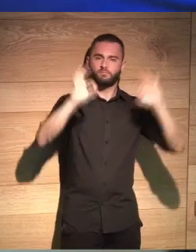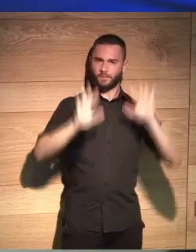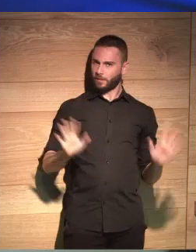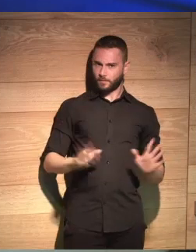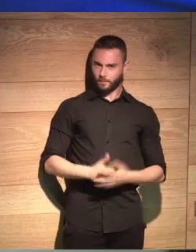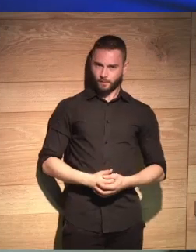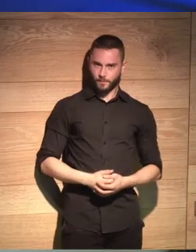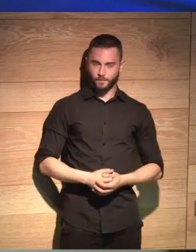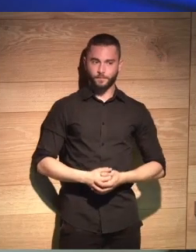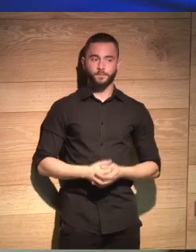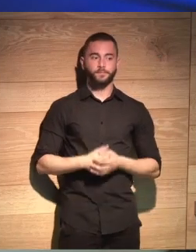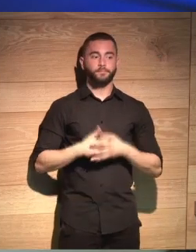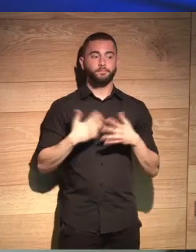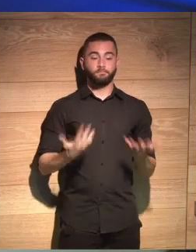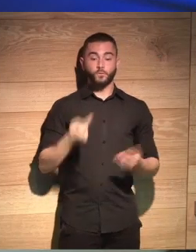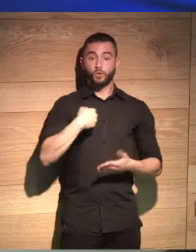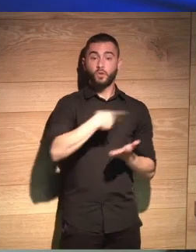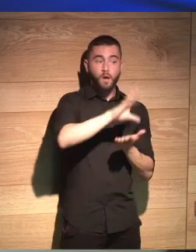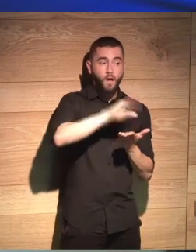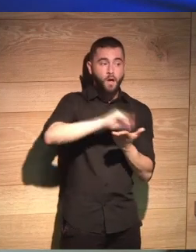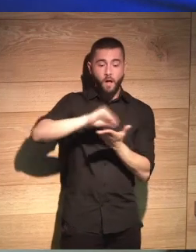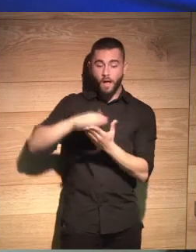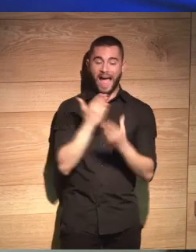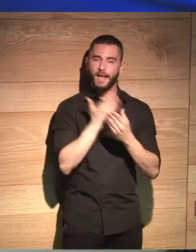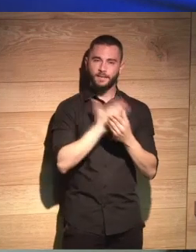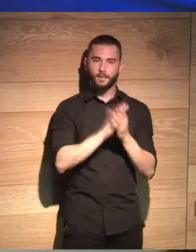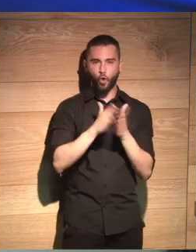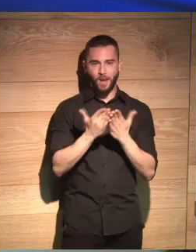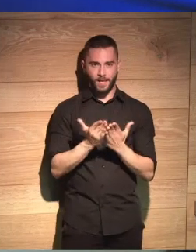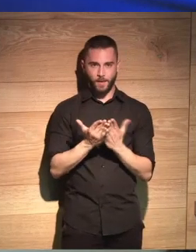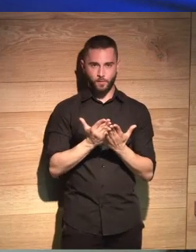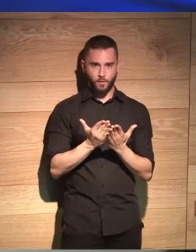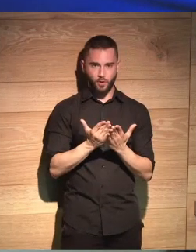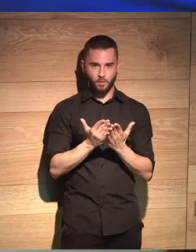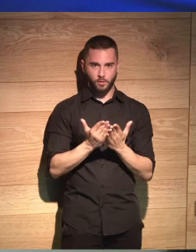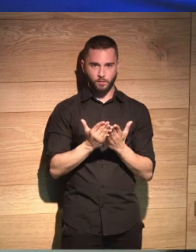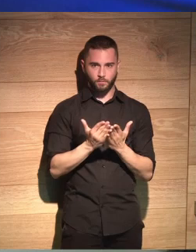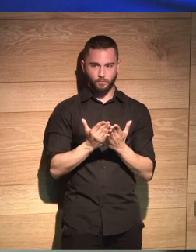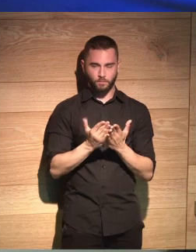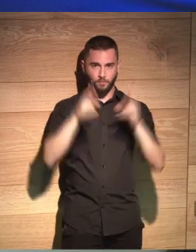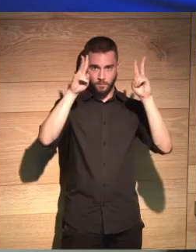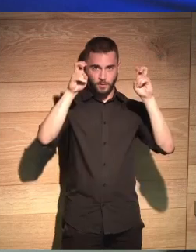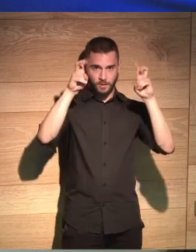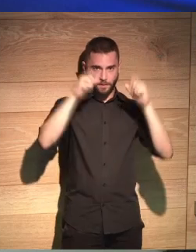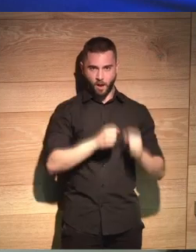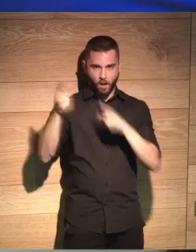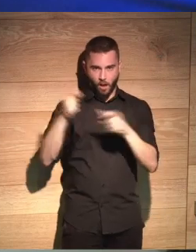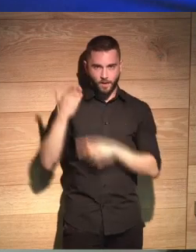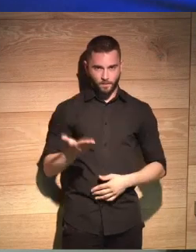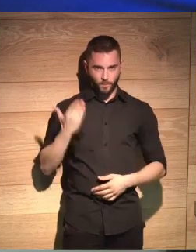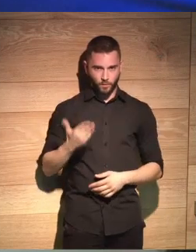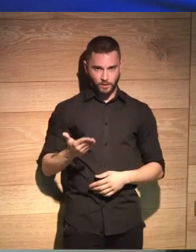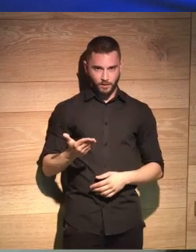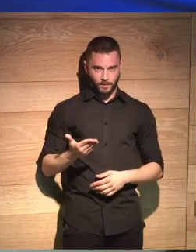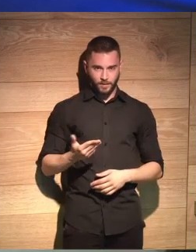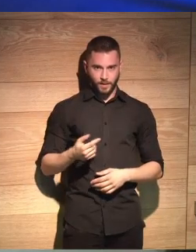Y entonces recopilé, digamos, un archivo de libros que hablan sobre las grandes migraciones, sobre